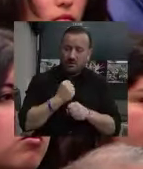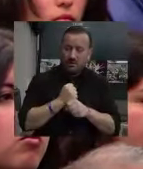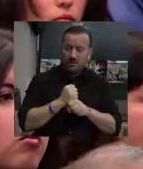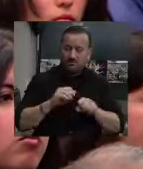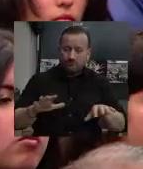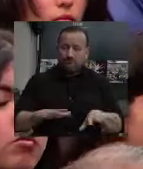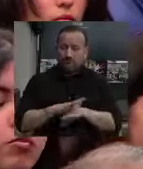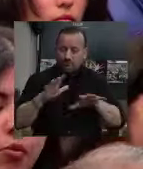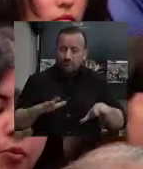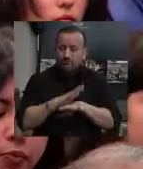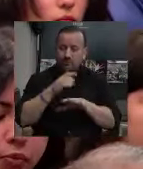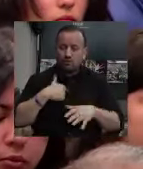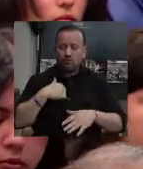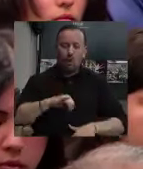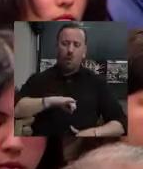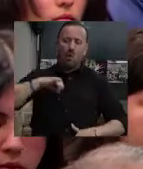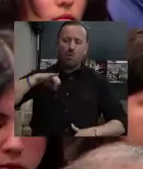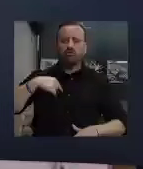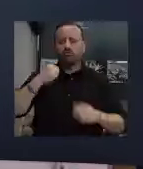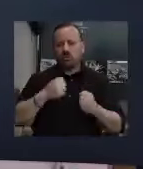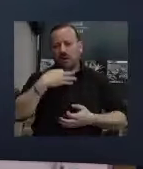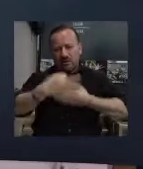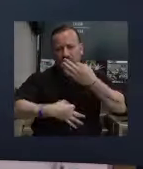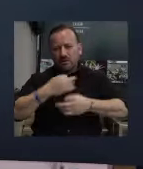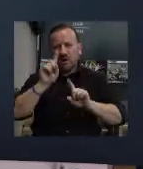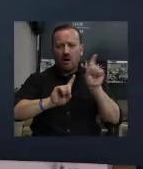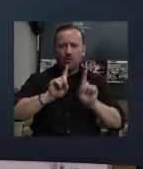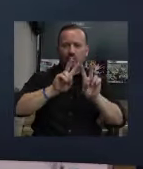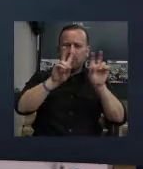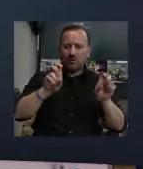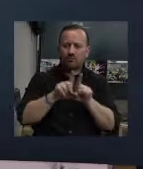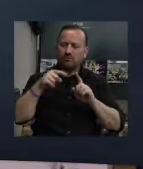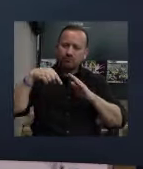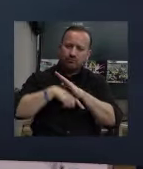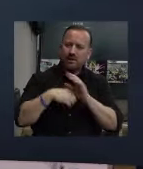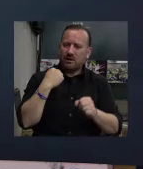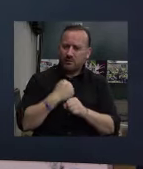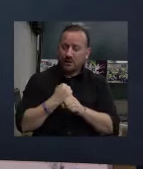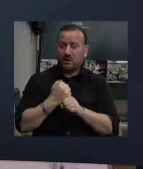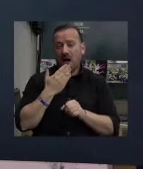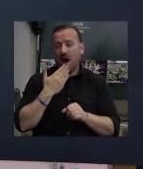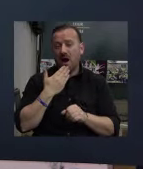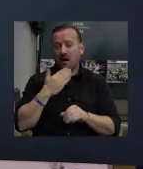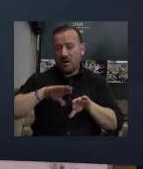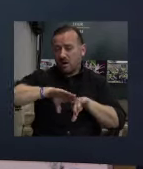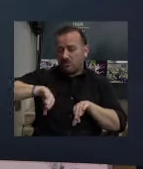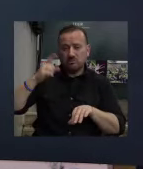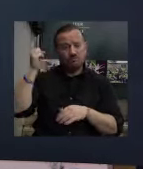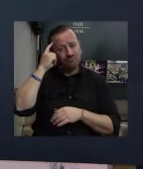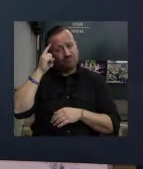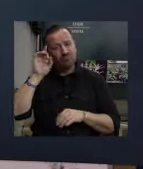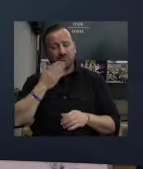muy orgulloso de de poder comentarles algunos de los aspectos que estamos abordando y y bueno Por otra parte también somos conscientes de que es